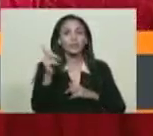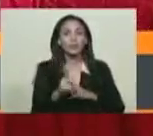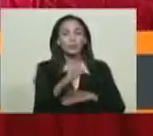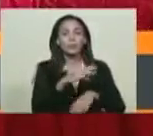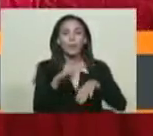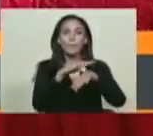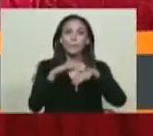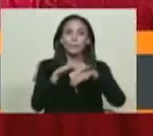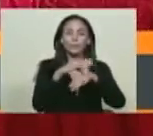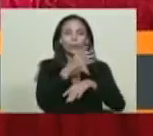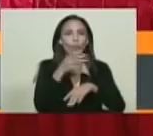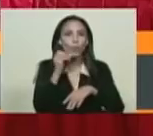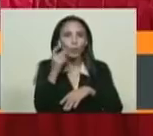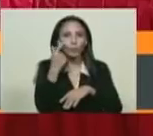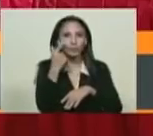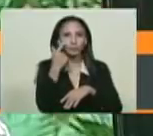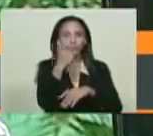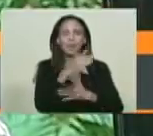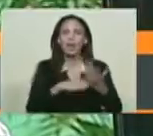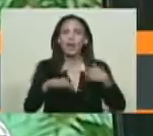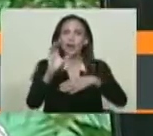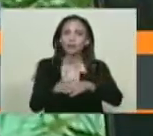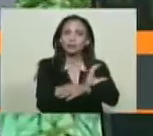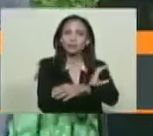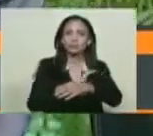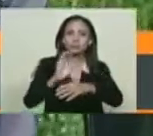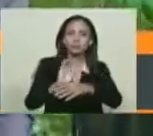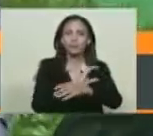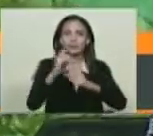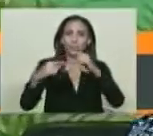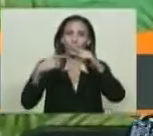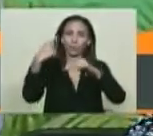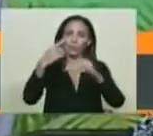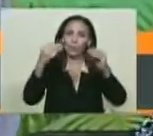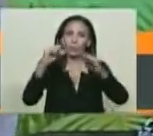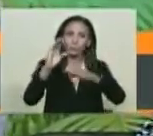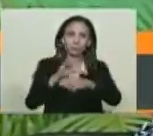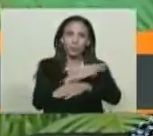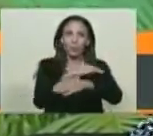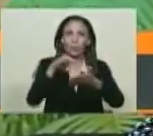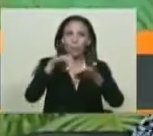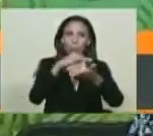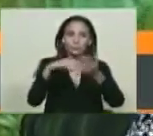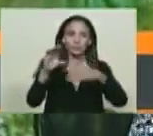Juventud, Pedro Infante, que nos va a cantar ahora. Músico.